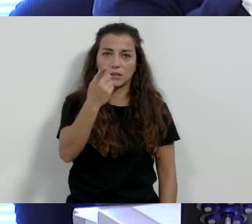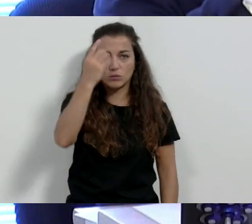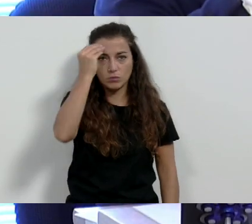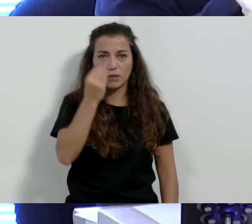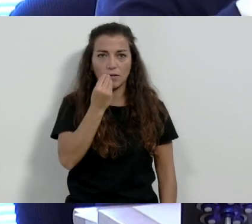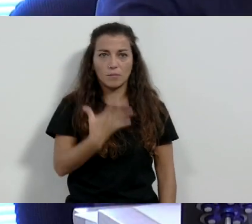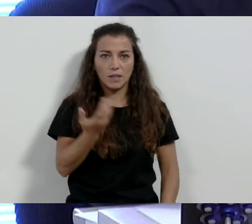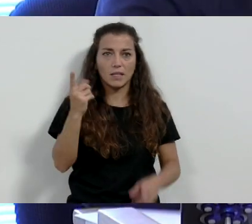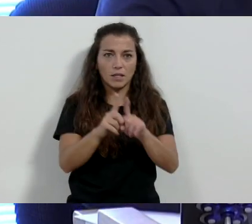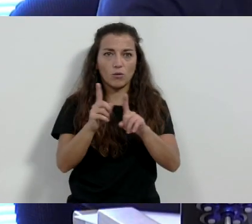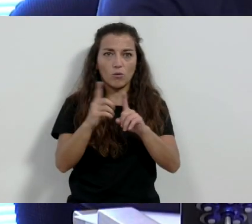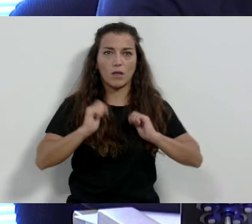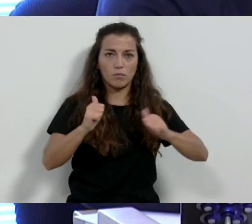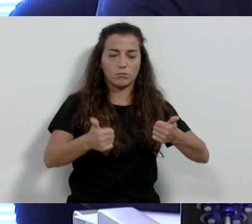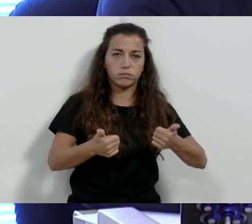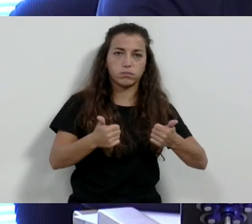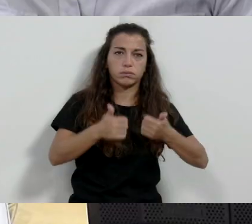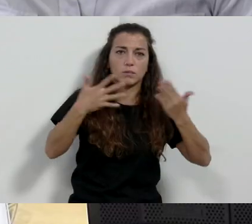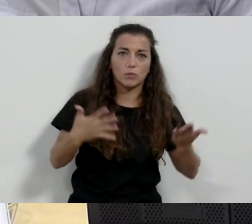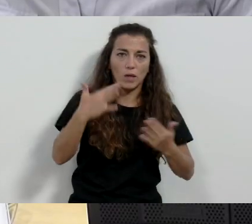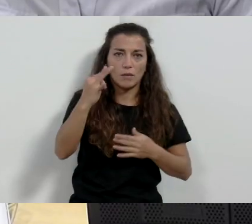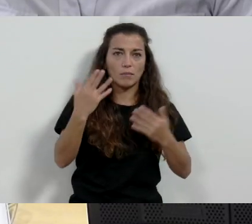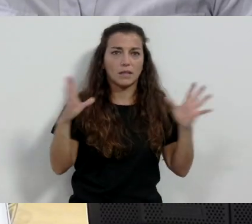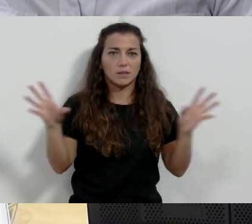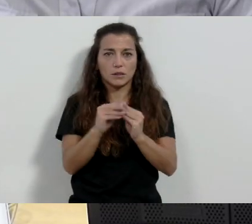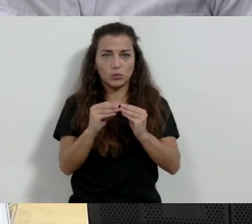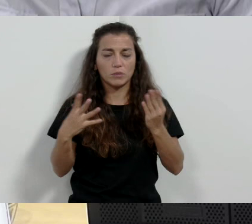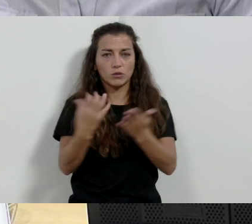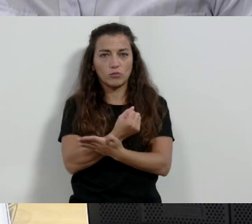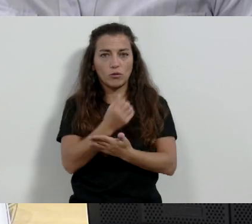económica exactamente cómo comenzaba y un poco del resumen del por qué viene